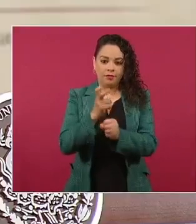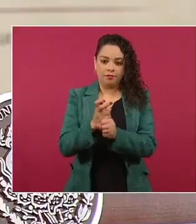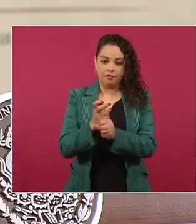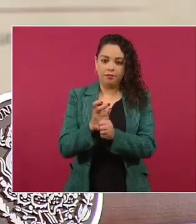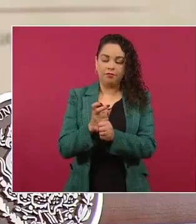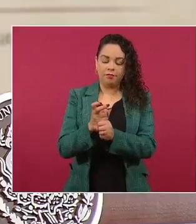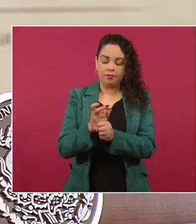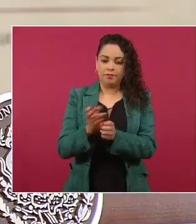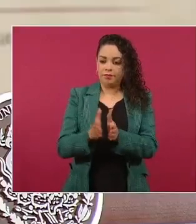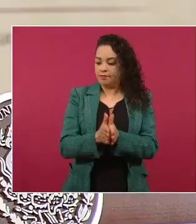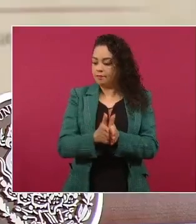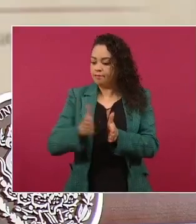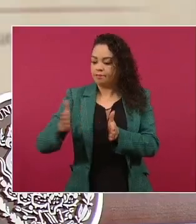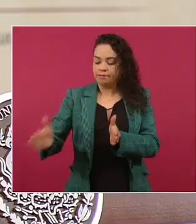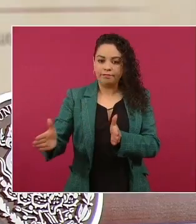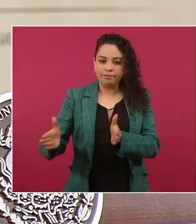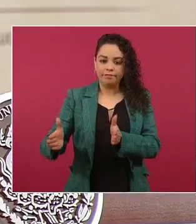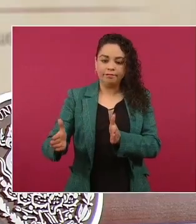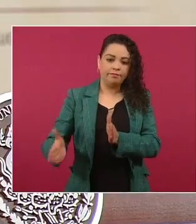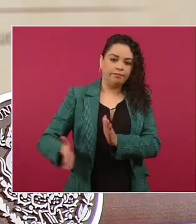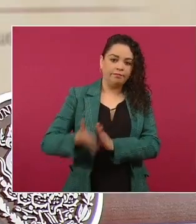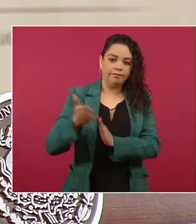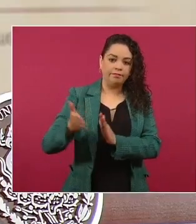que comprende